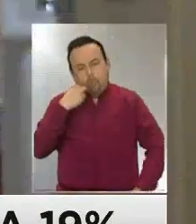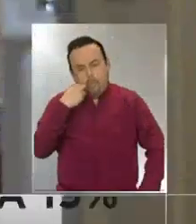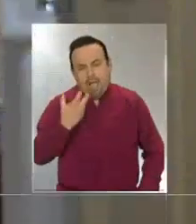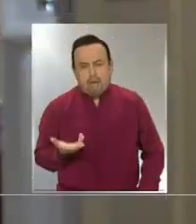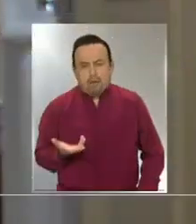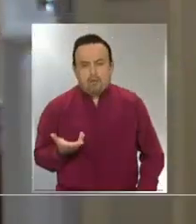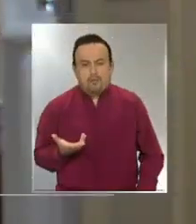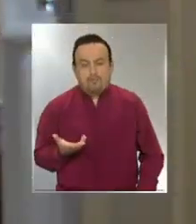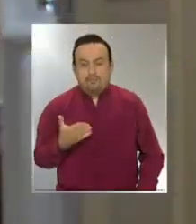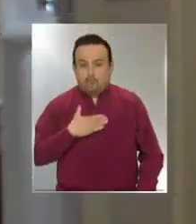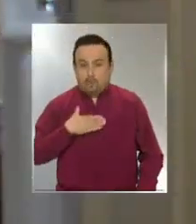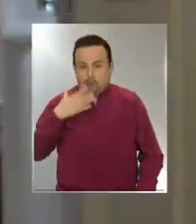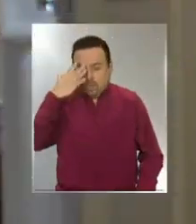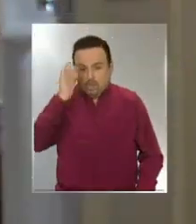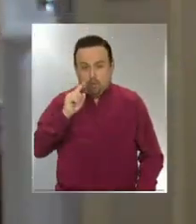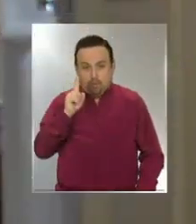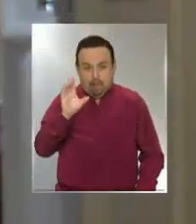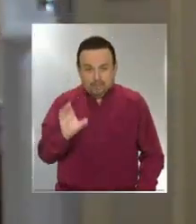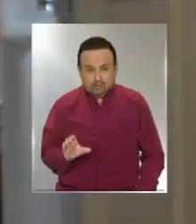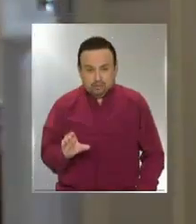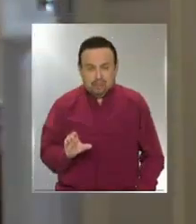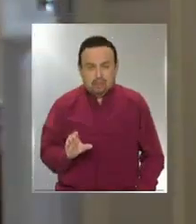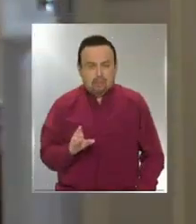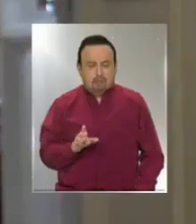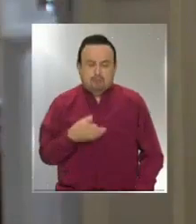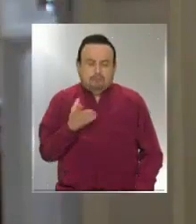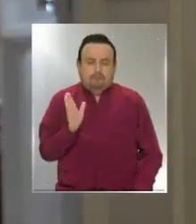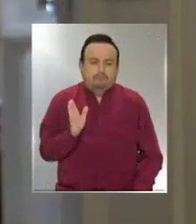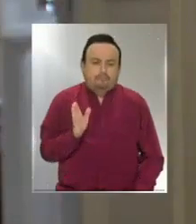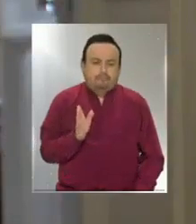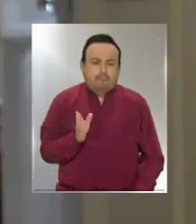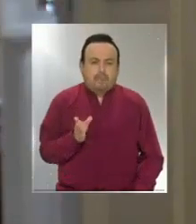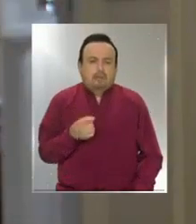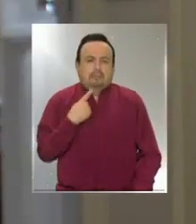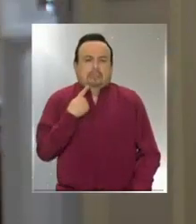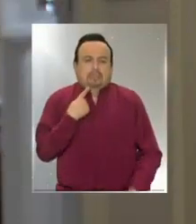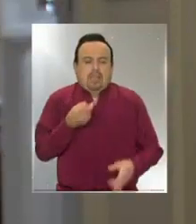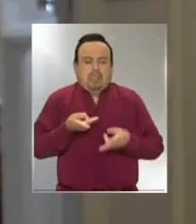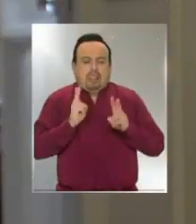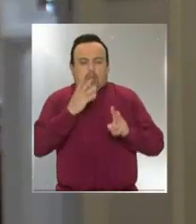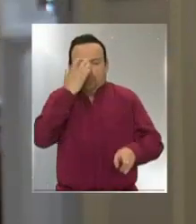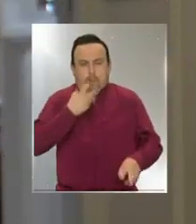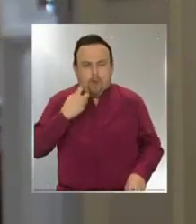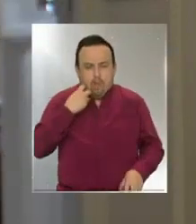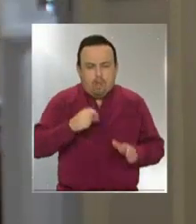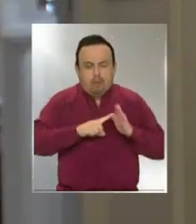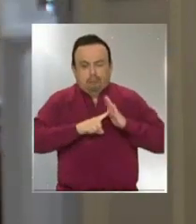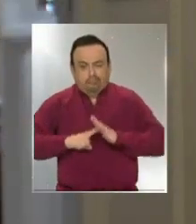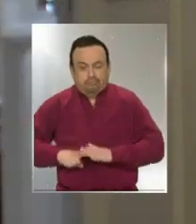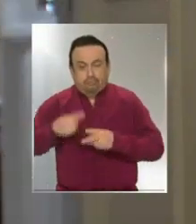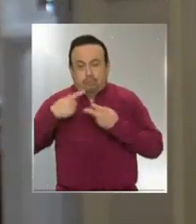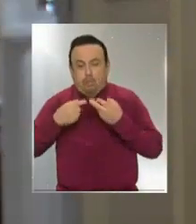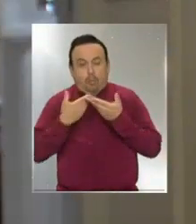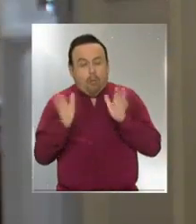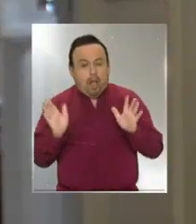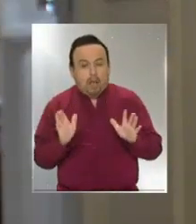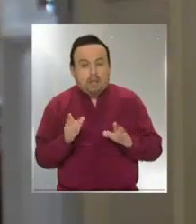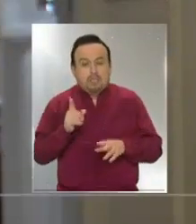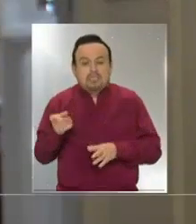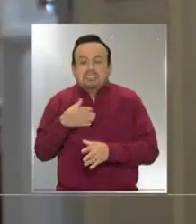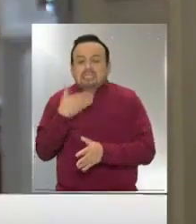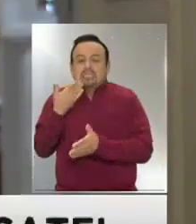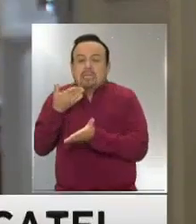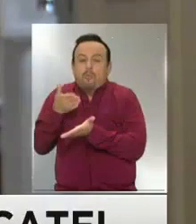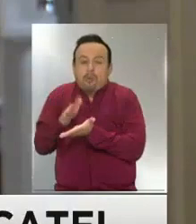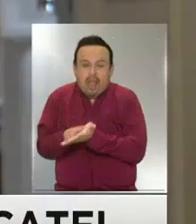creo es que una persona que esté condenada por crímenes de derechos humanos o crímenes de cualquier naturaleza, que se está